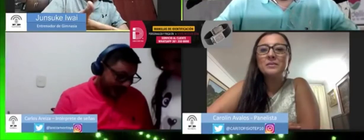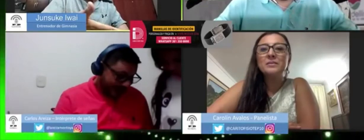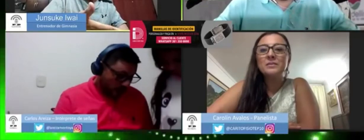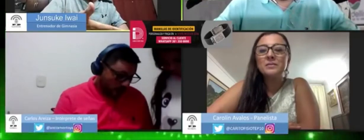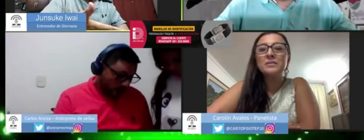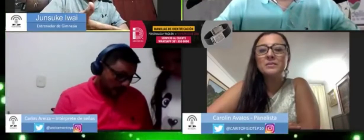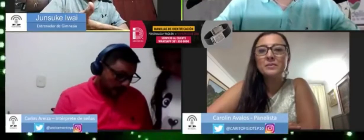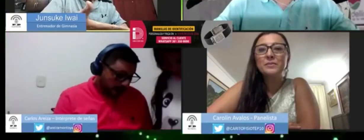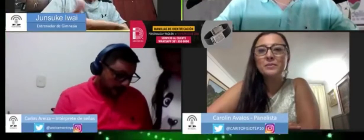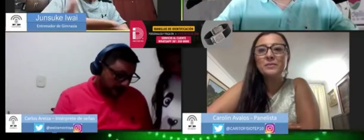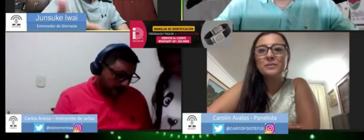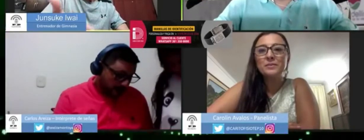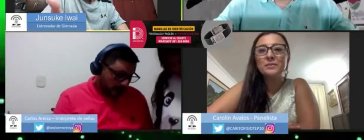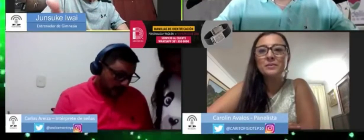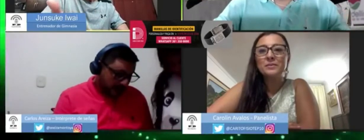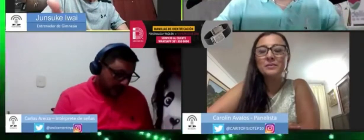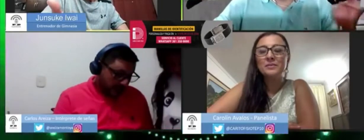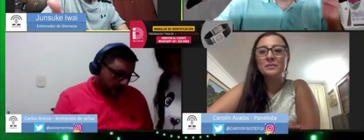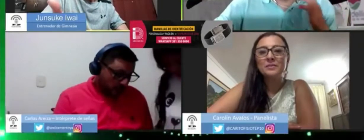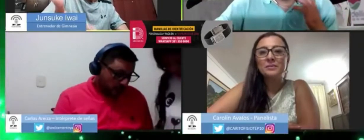aficionados. No solamente